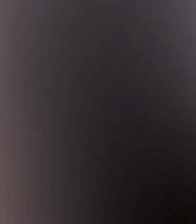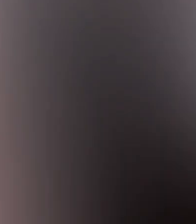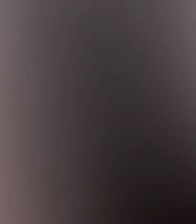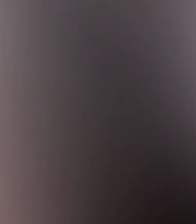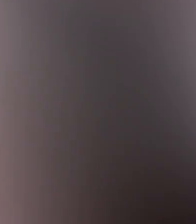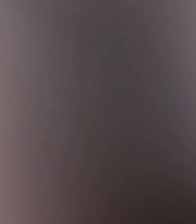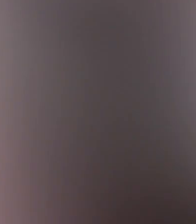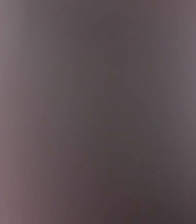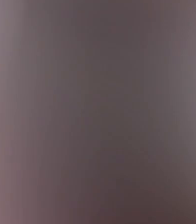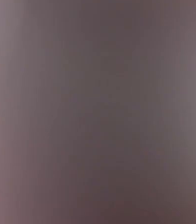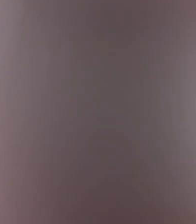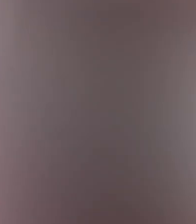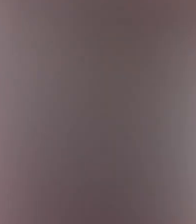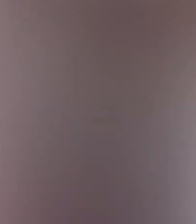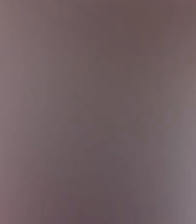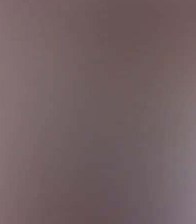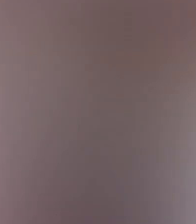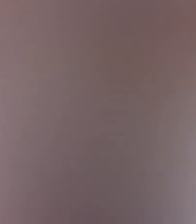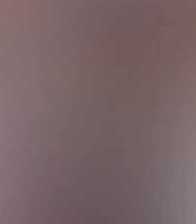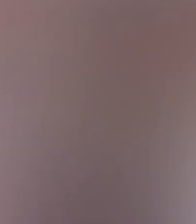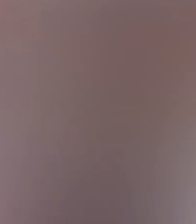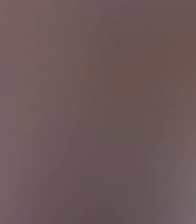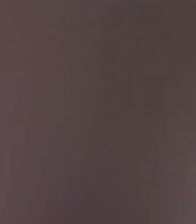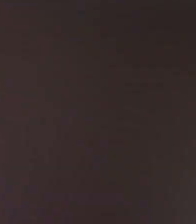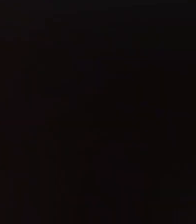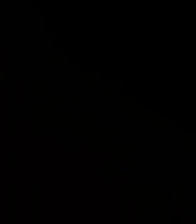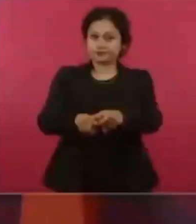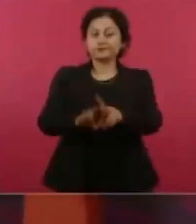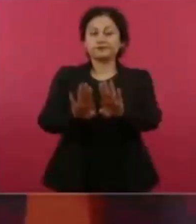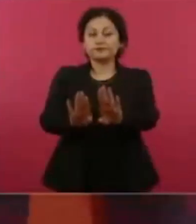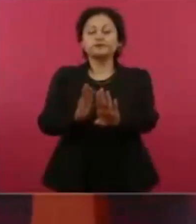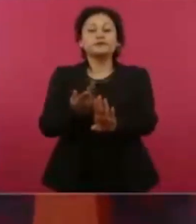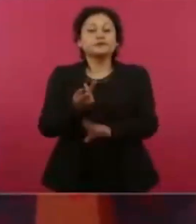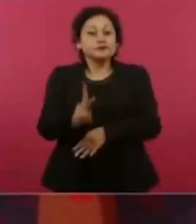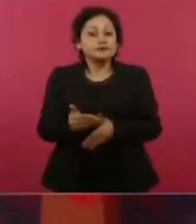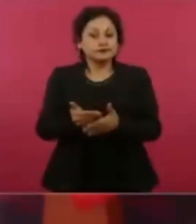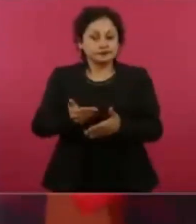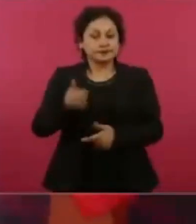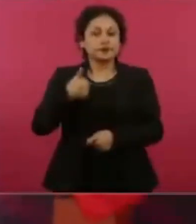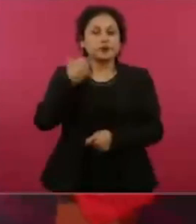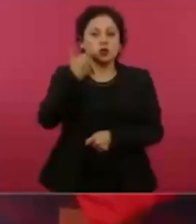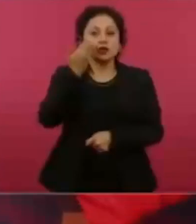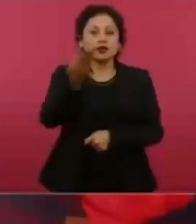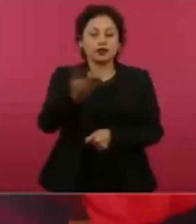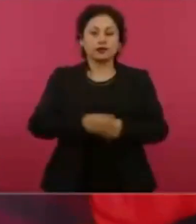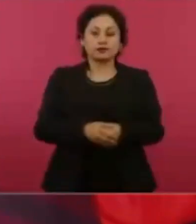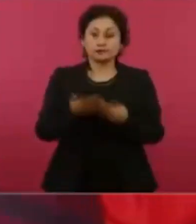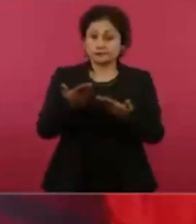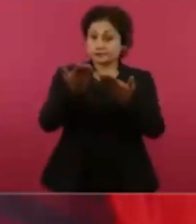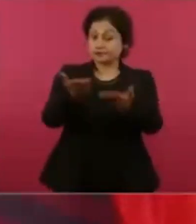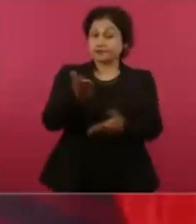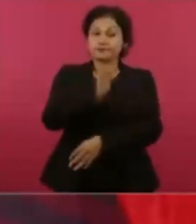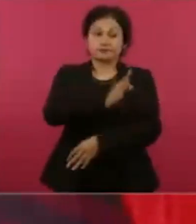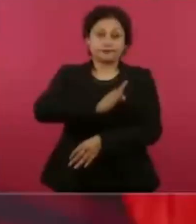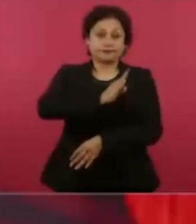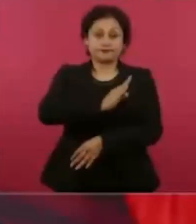felicitó a los jóvenes ganadores durante su conferencia matutina y esto fue lo que dijo Quiero enviar una felicitación